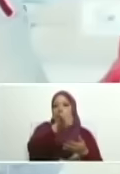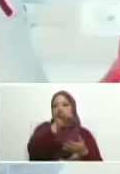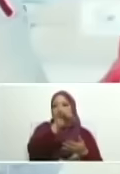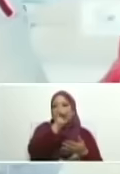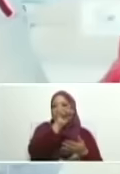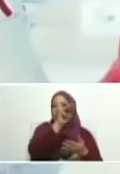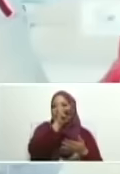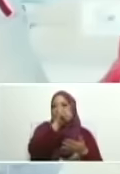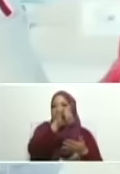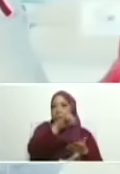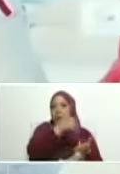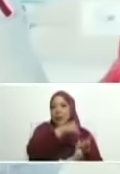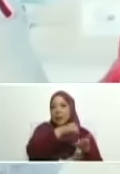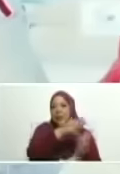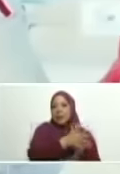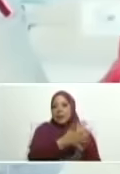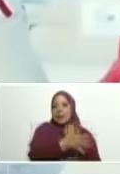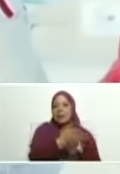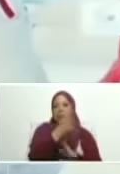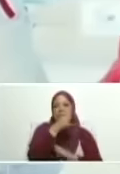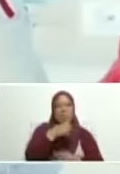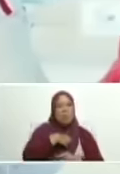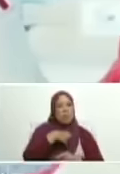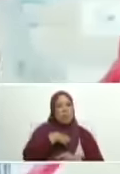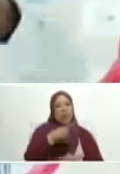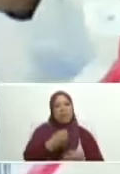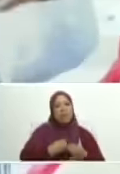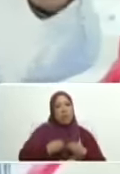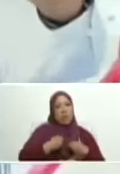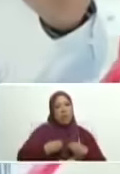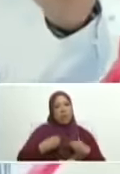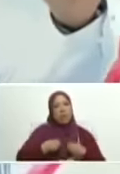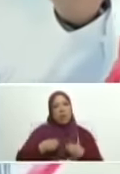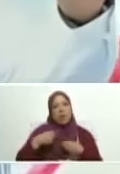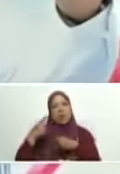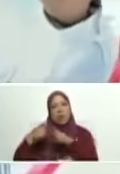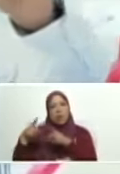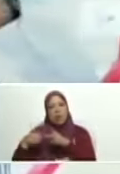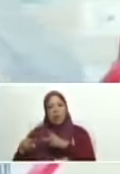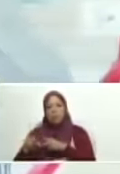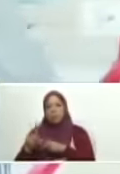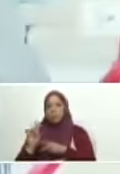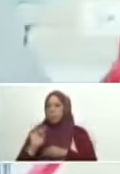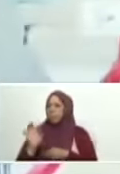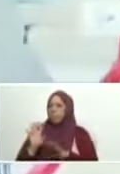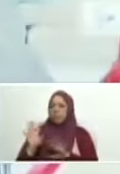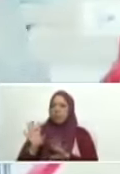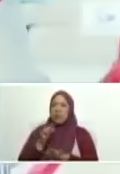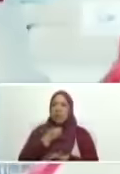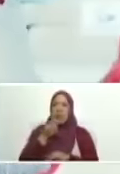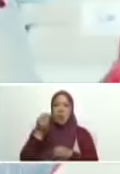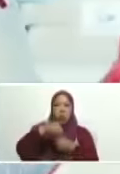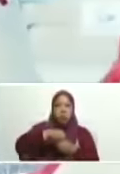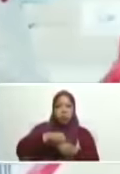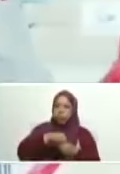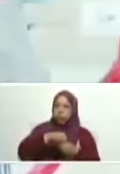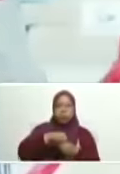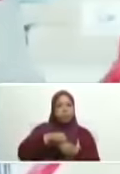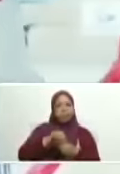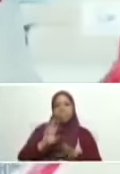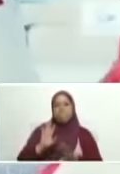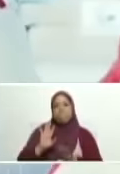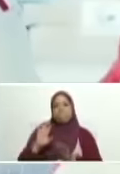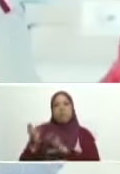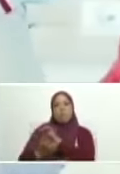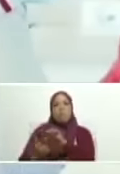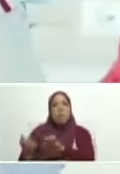Ya Miami es invivible, por muchos motivos que no voy a nombrar, no me gusta meterme con Miami. Ahí tengo